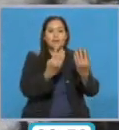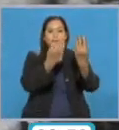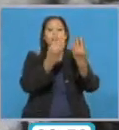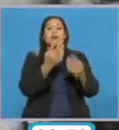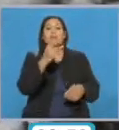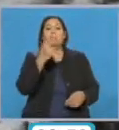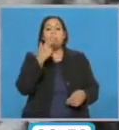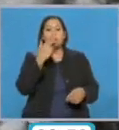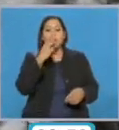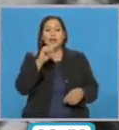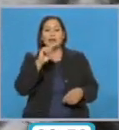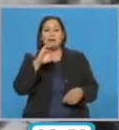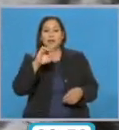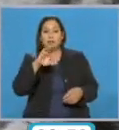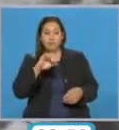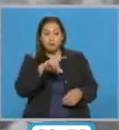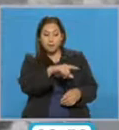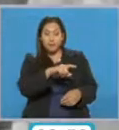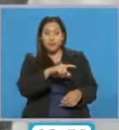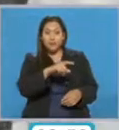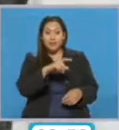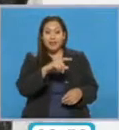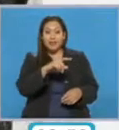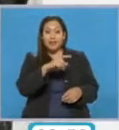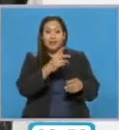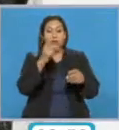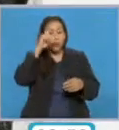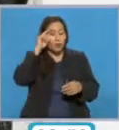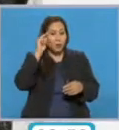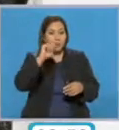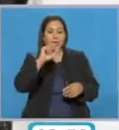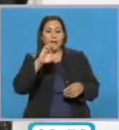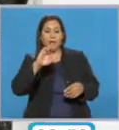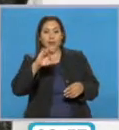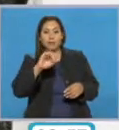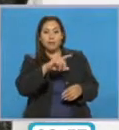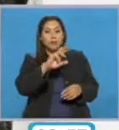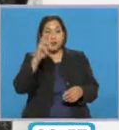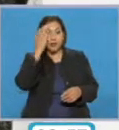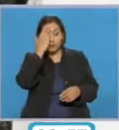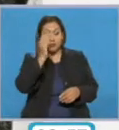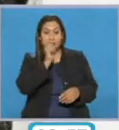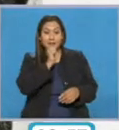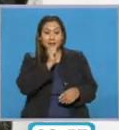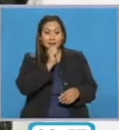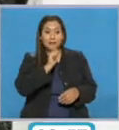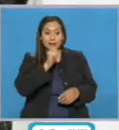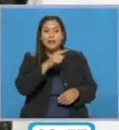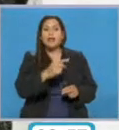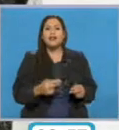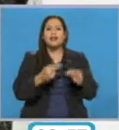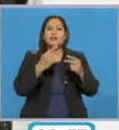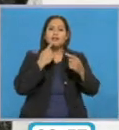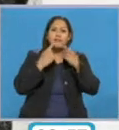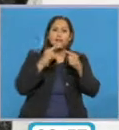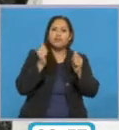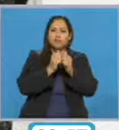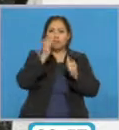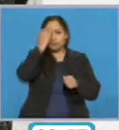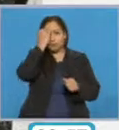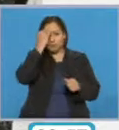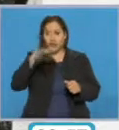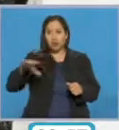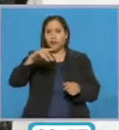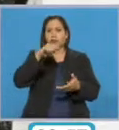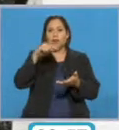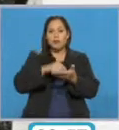tabaco no era muy reconocido, una de las cosas que hizo, y así lo cuenta él, por eso lo mencioné de esta forma, fue negociar con los indios de las zonas